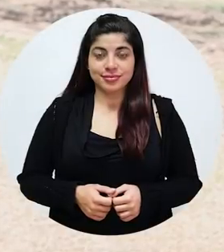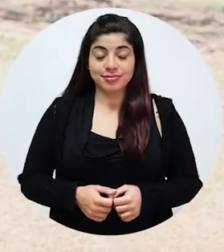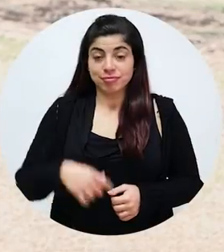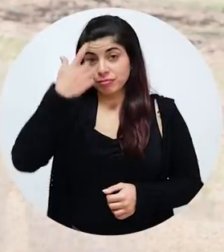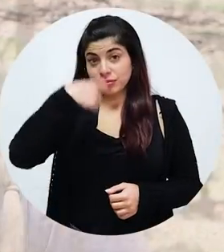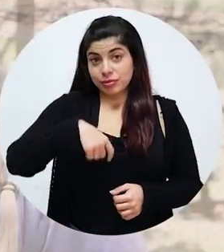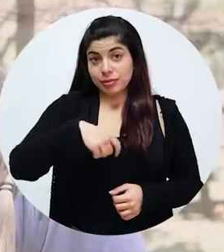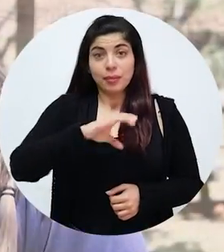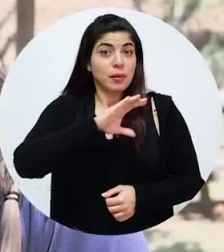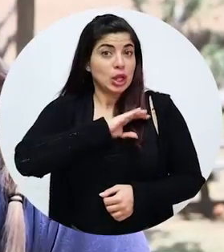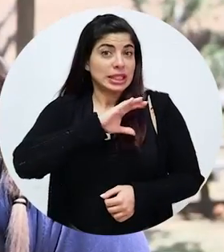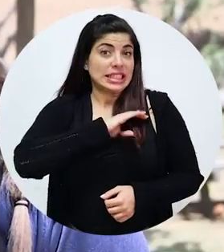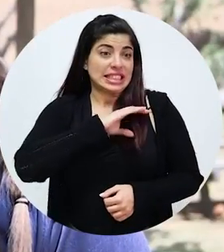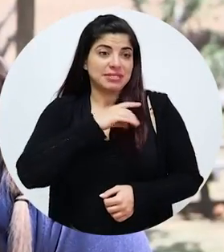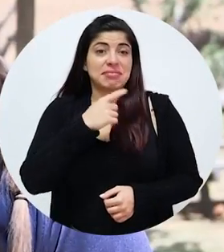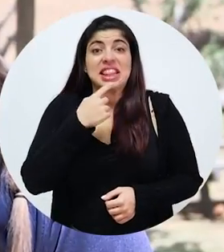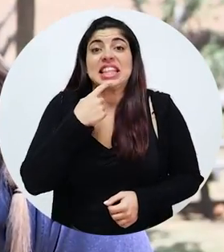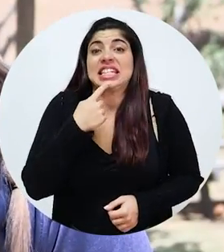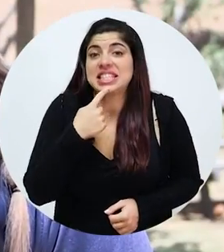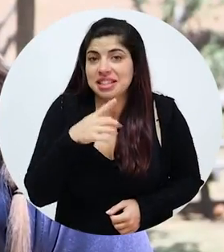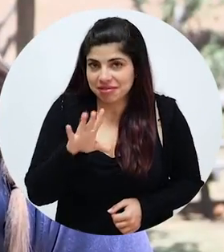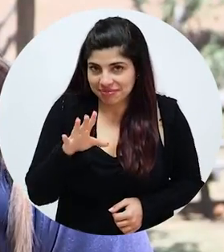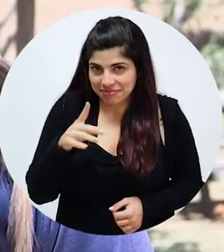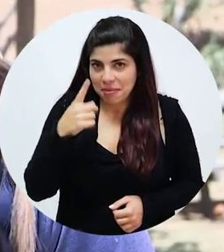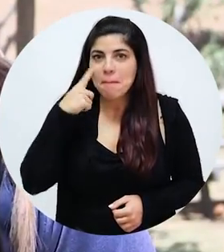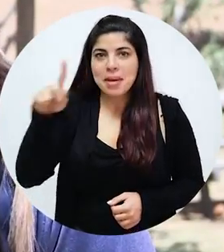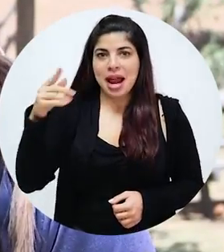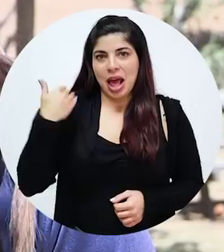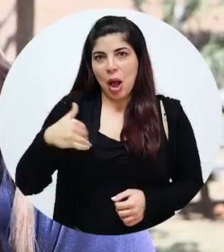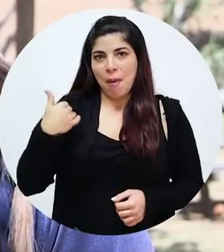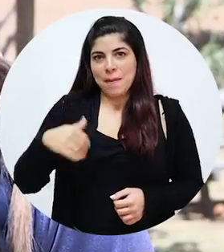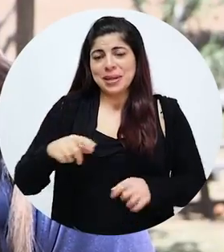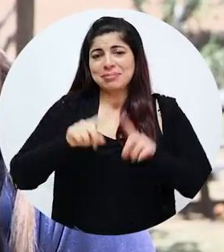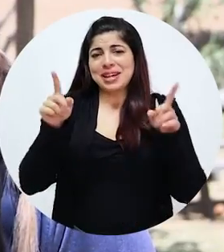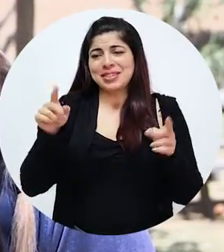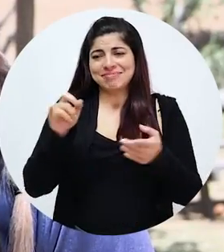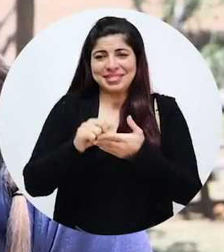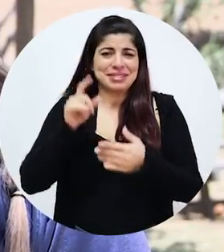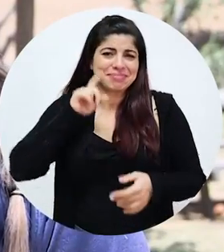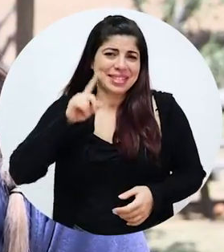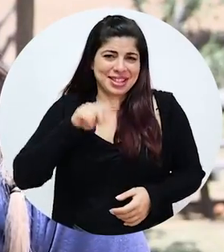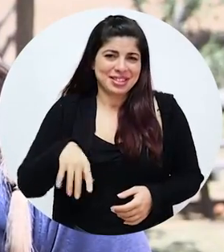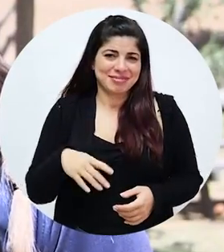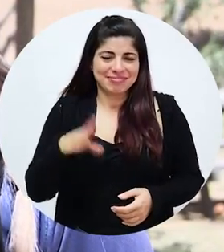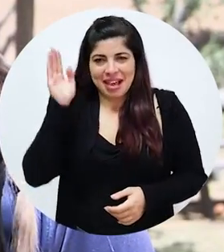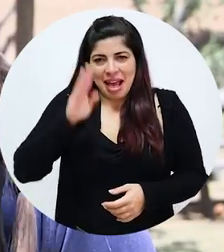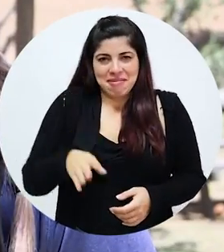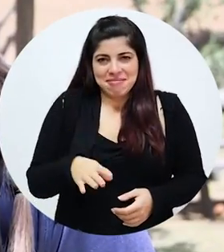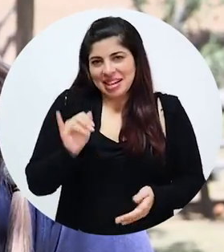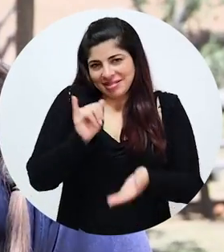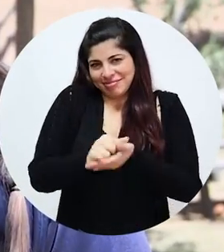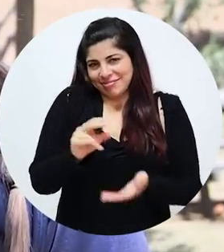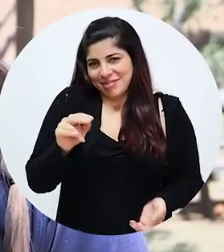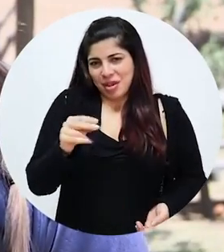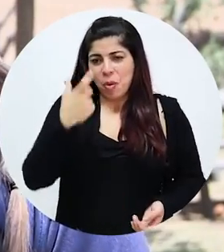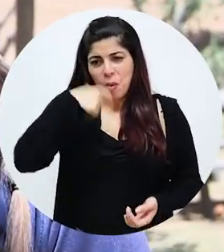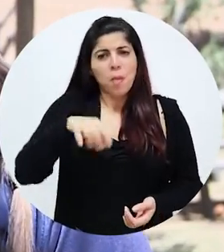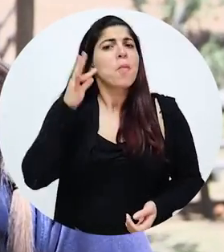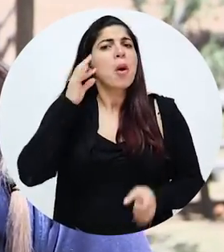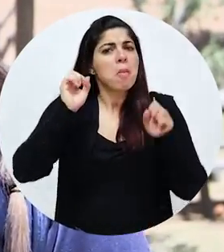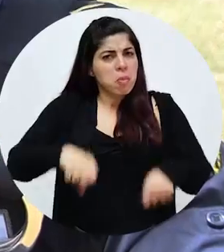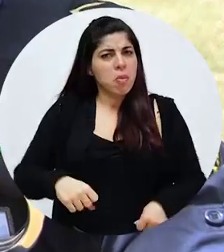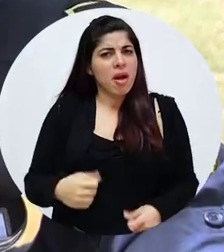Ser policía dicen que es para hombres, pero eso es como un mito, jamás no es así. Las mujeres podemos,